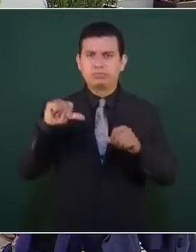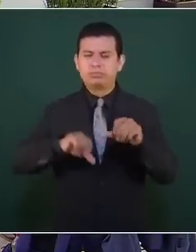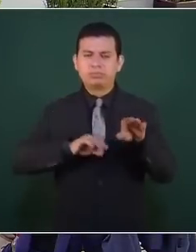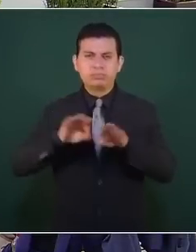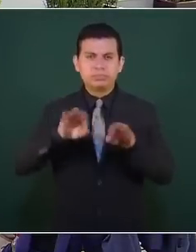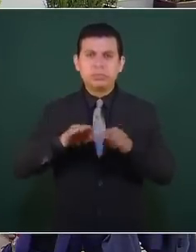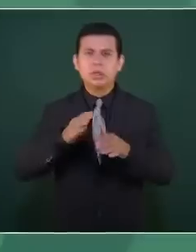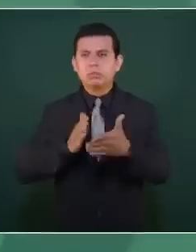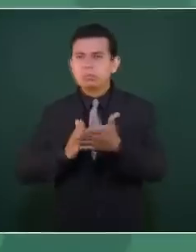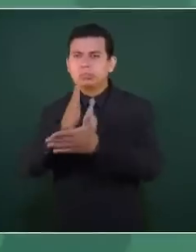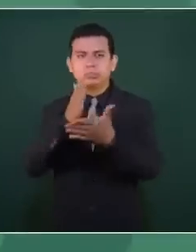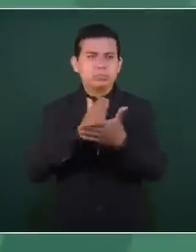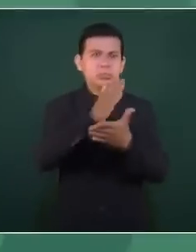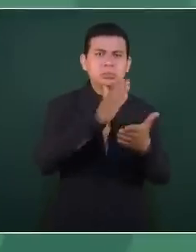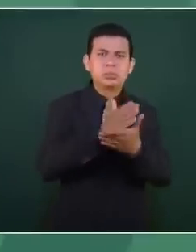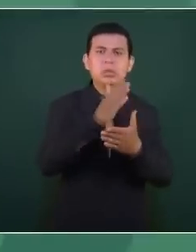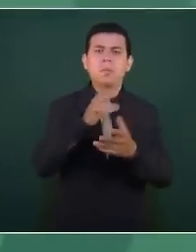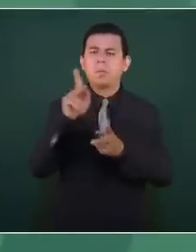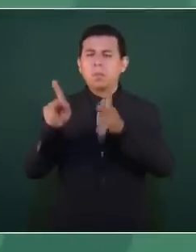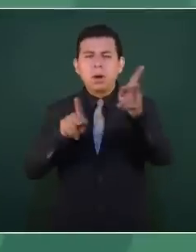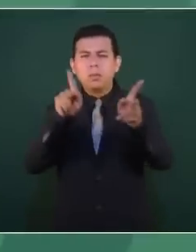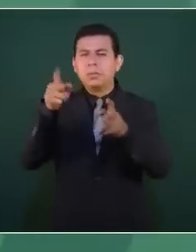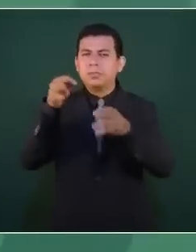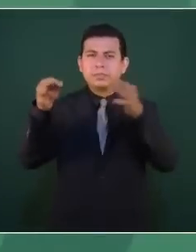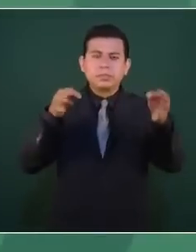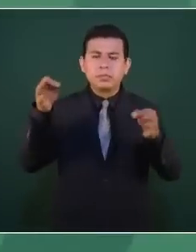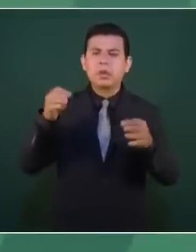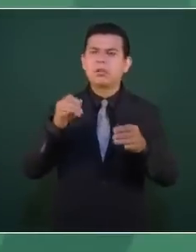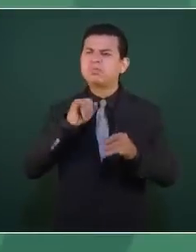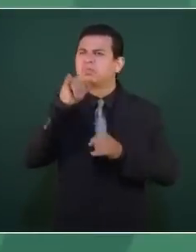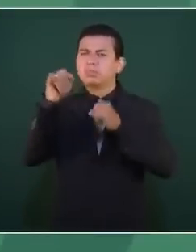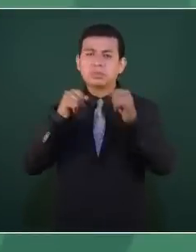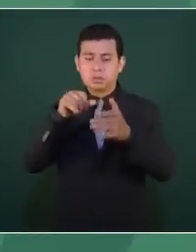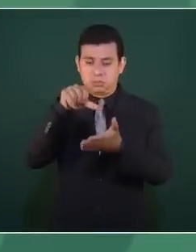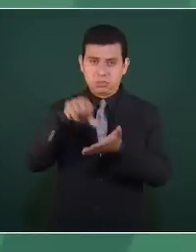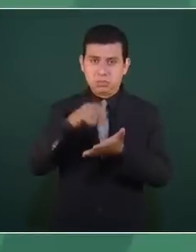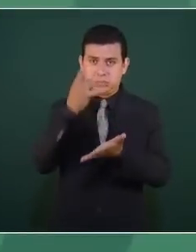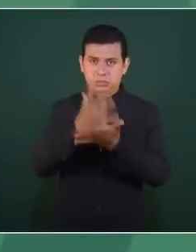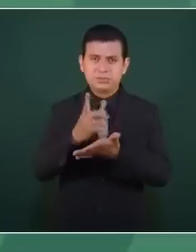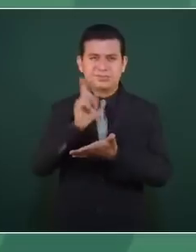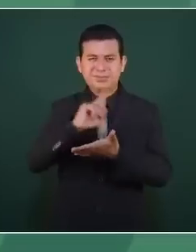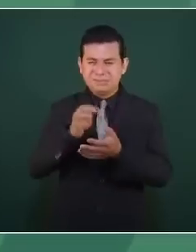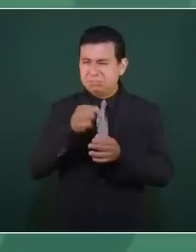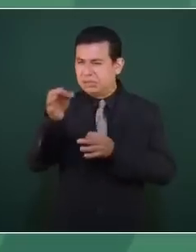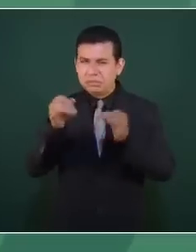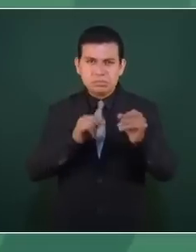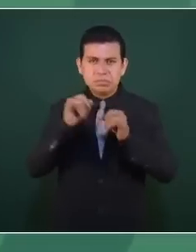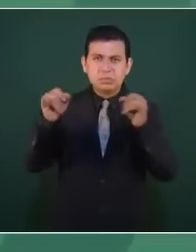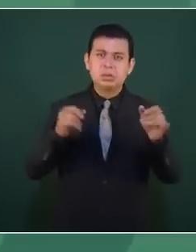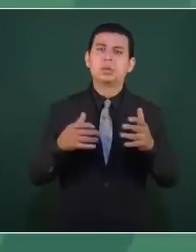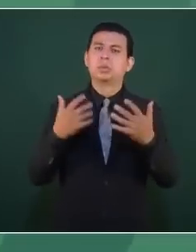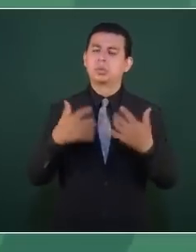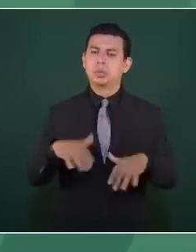metieron a vacunar. Y a lo mejor aquí en la capital de Oaxaca no se